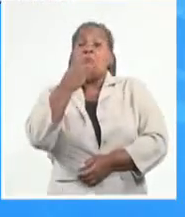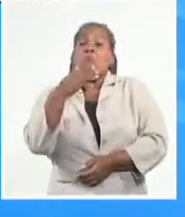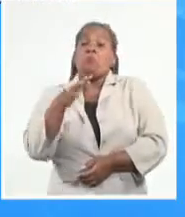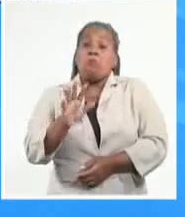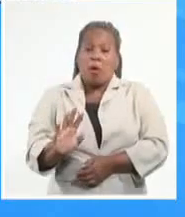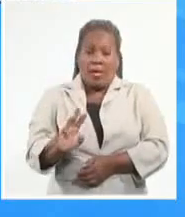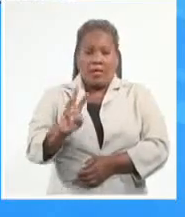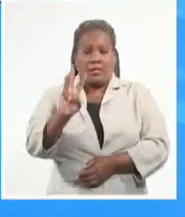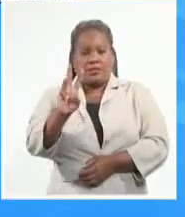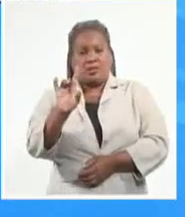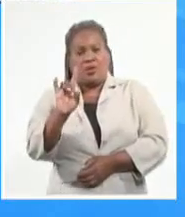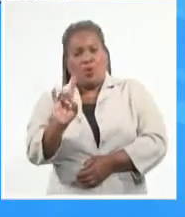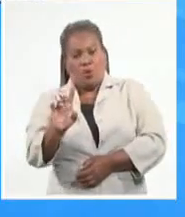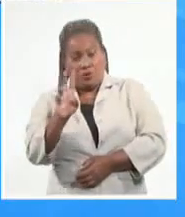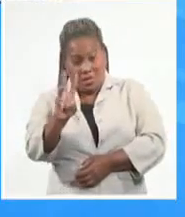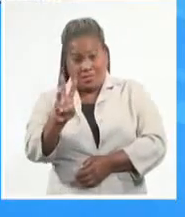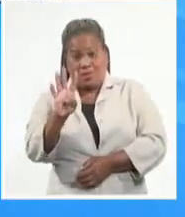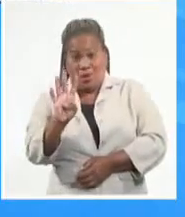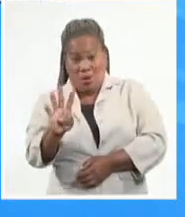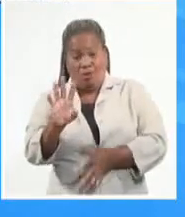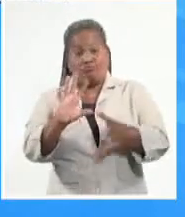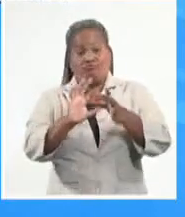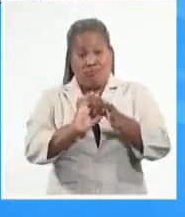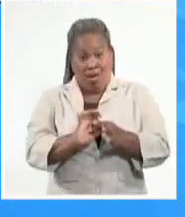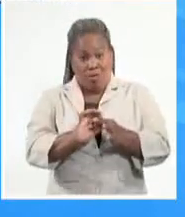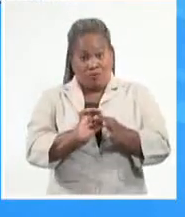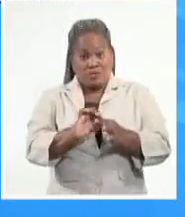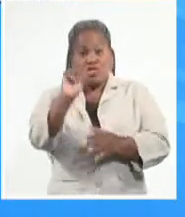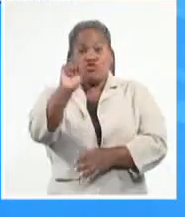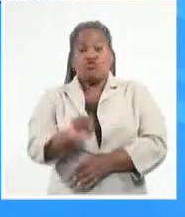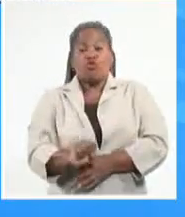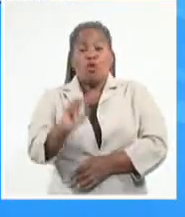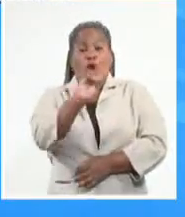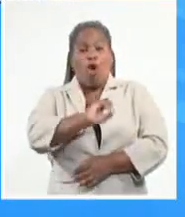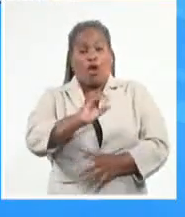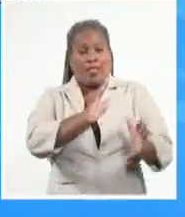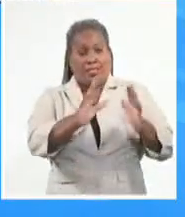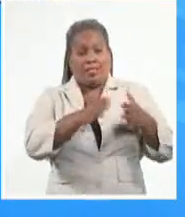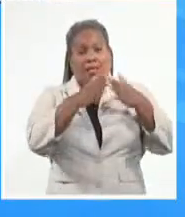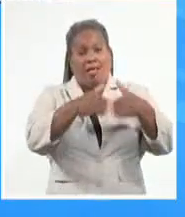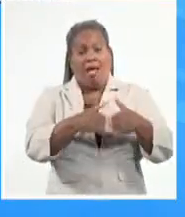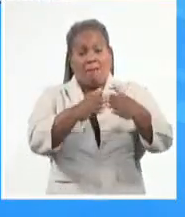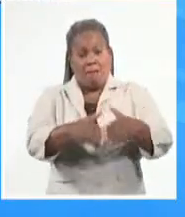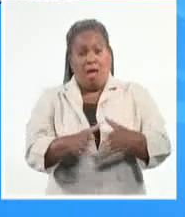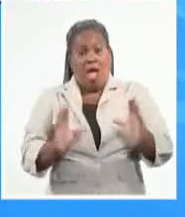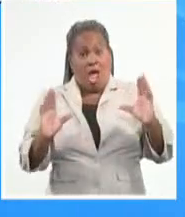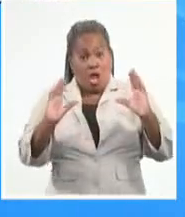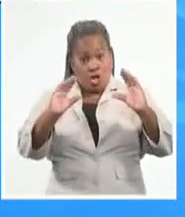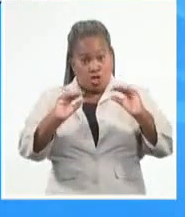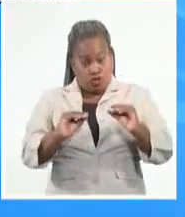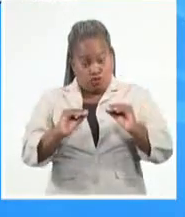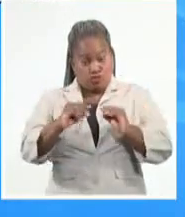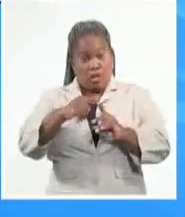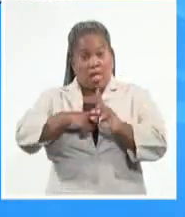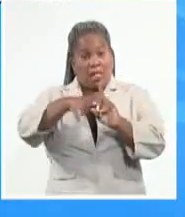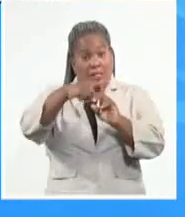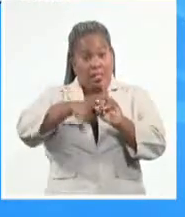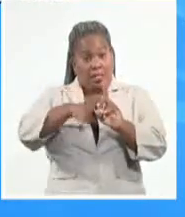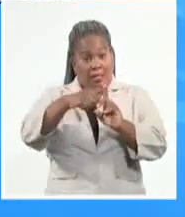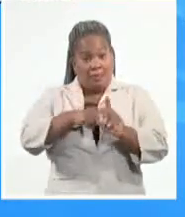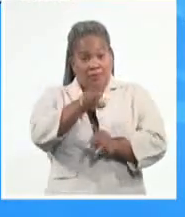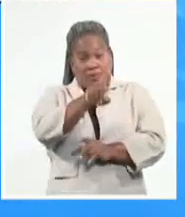hasta 34 grados en el sur oriental, principalmente en la provincia de Granma. Por la noche las temperaturas estarán en el entorno de